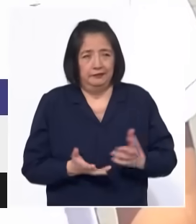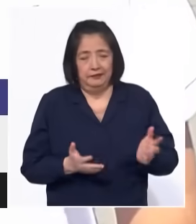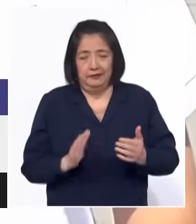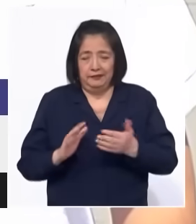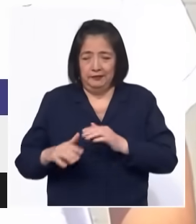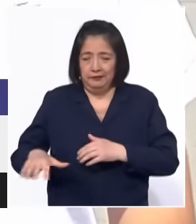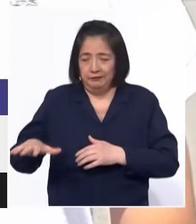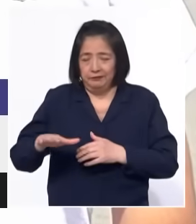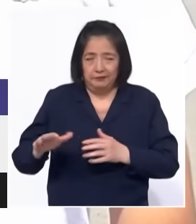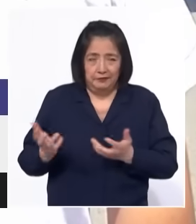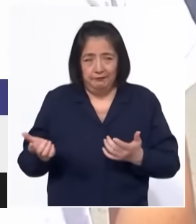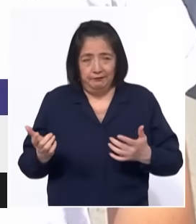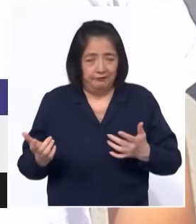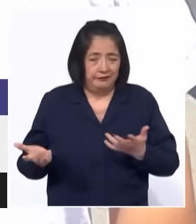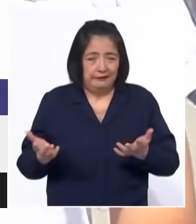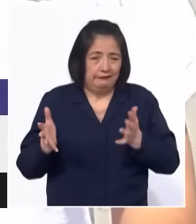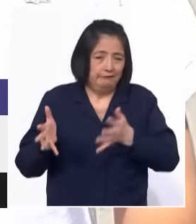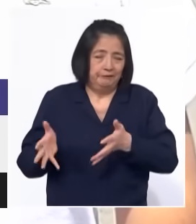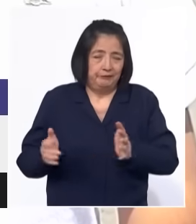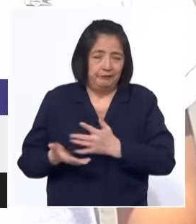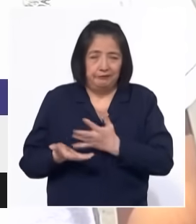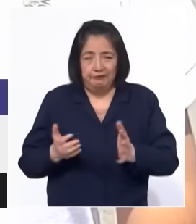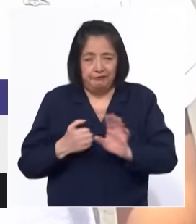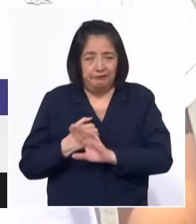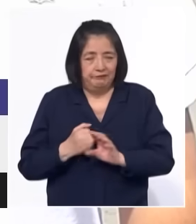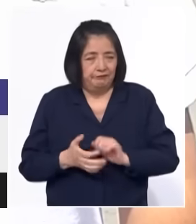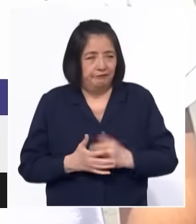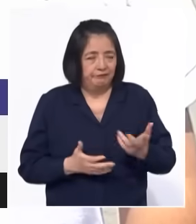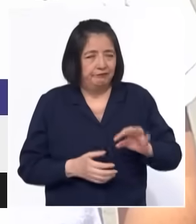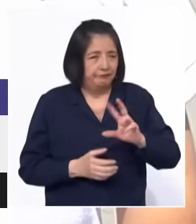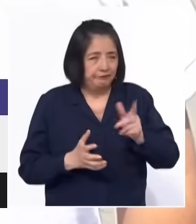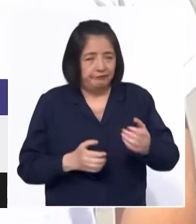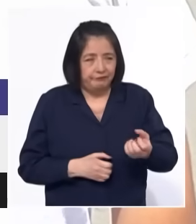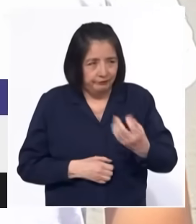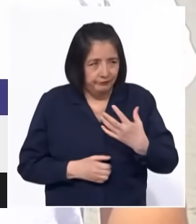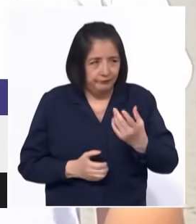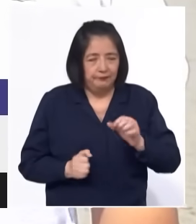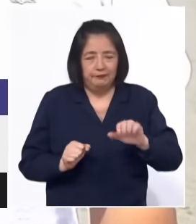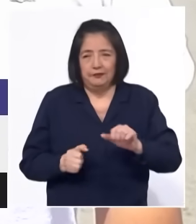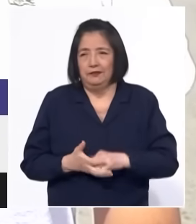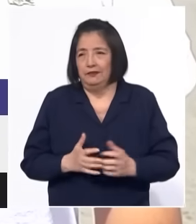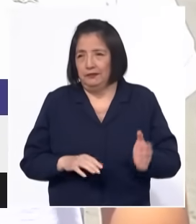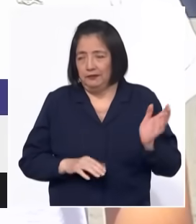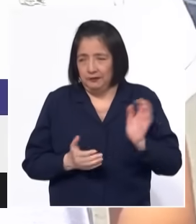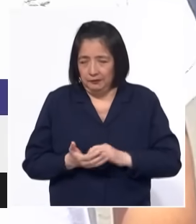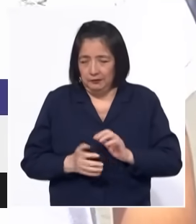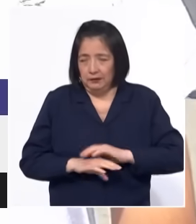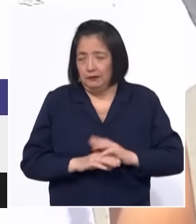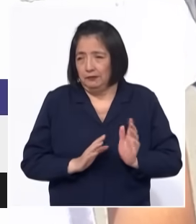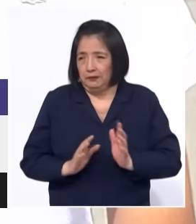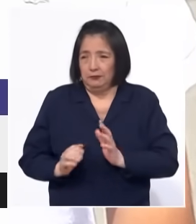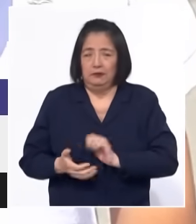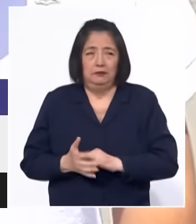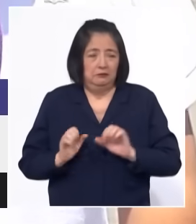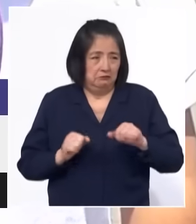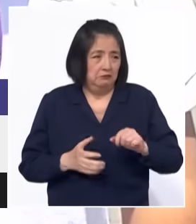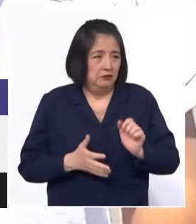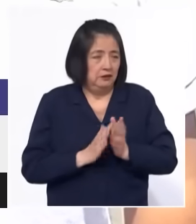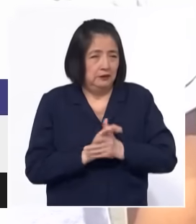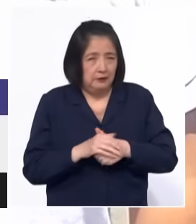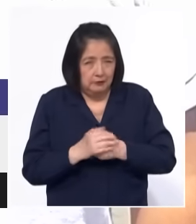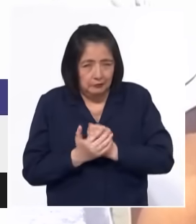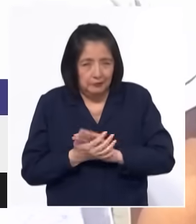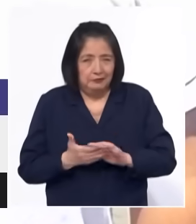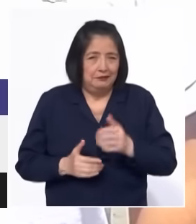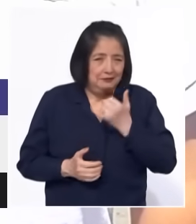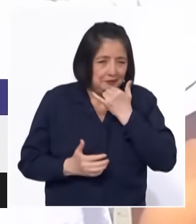la ciudad se siente abandonada, ¿no? Y los delincuentes, como bien tú dices, son los más organizados y aprovechan